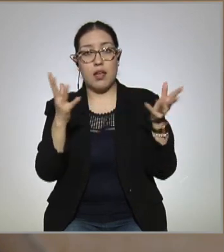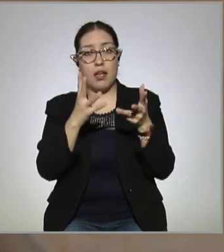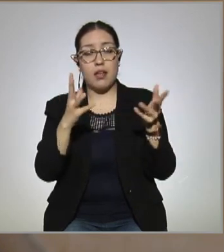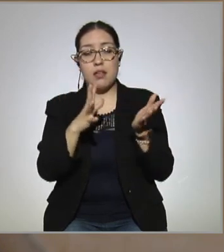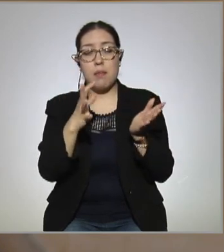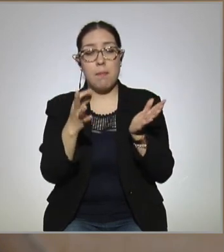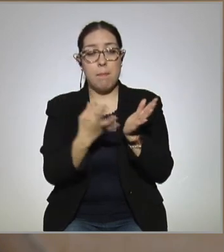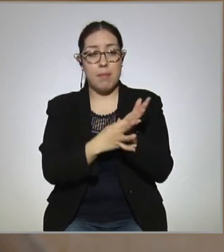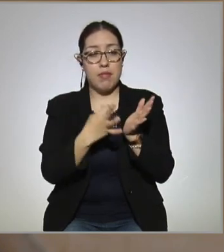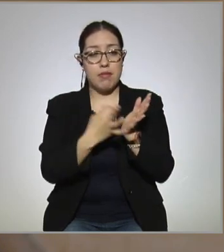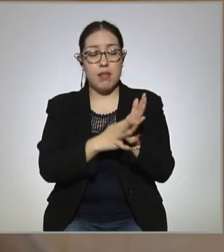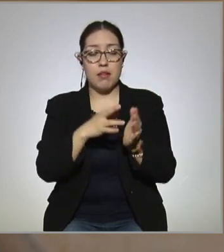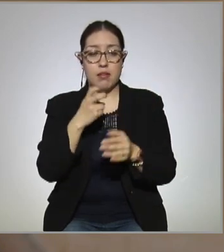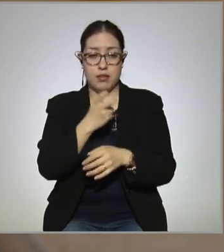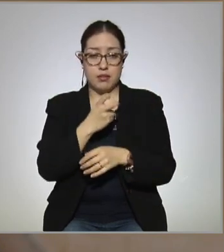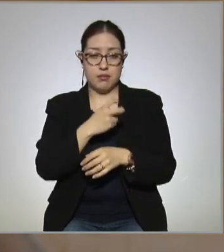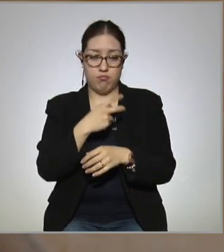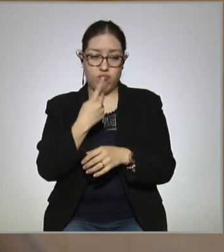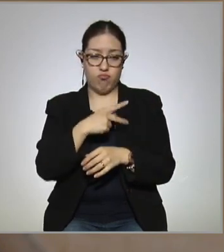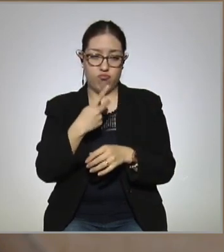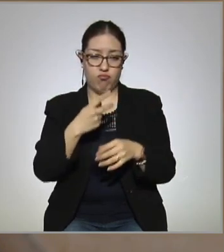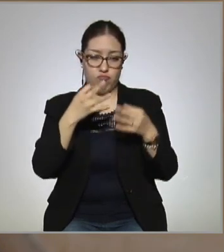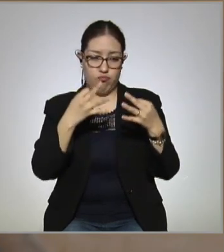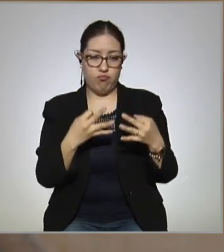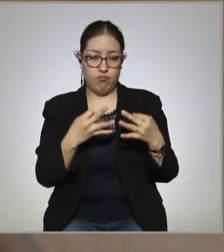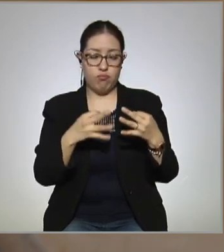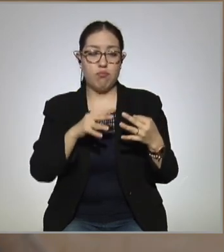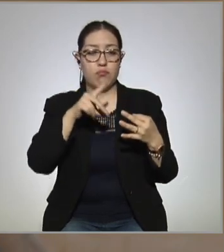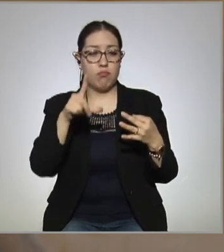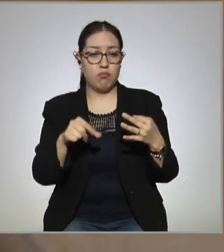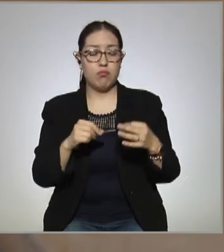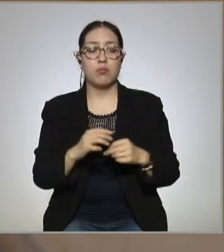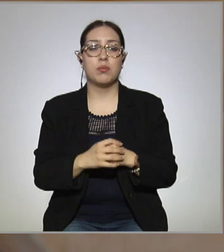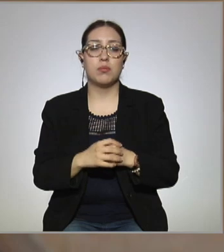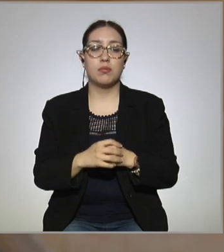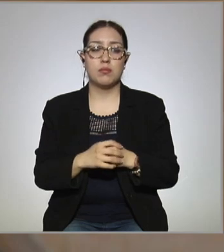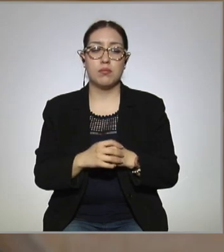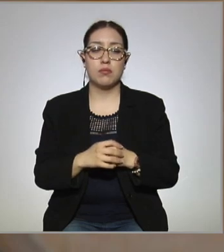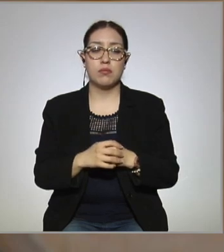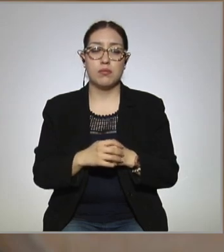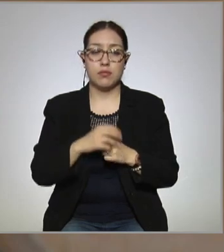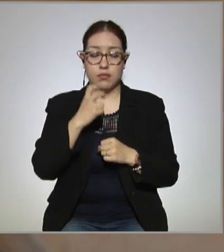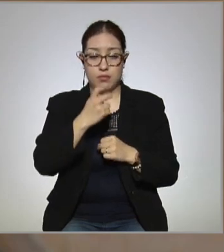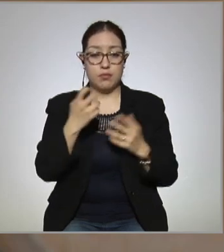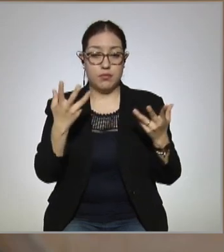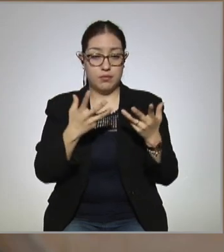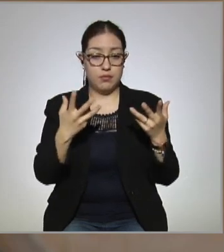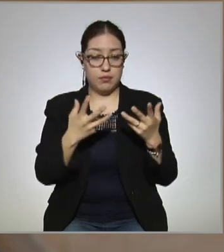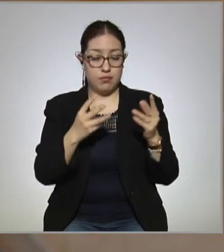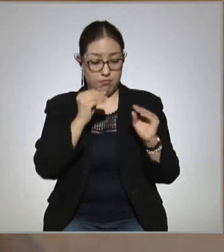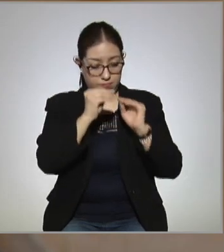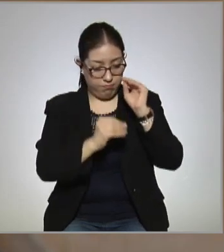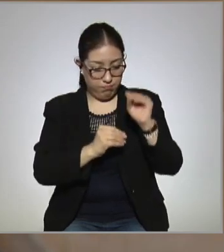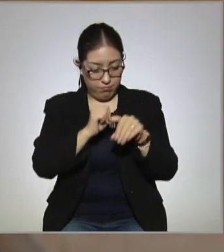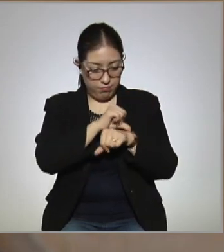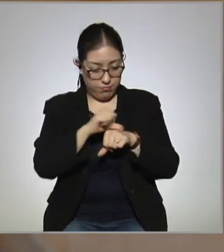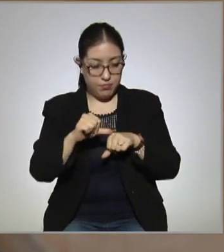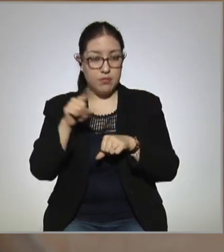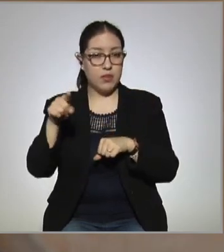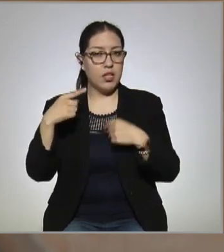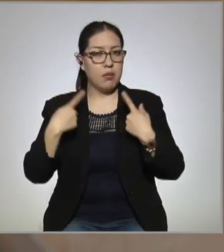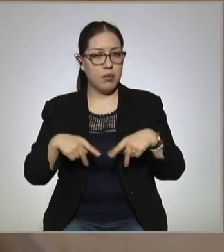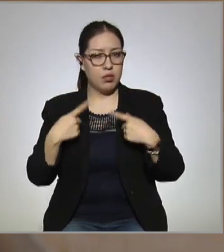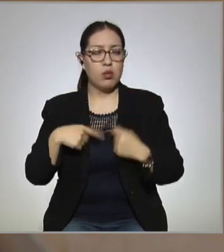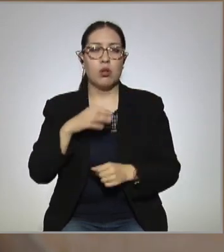metal, esta prótesis, y el resultado que esperamos al realizar esta cirugía es que el paciente